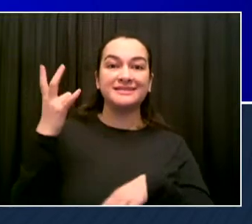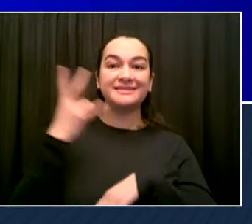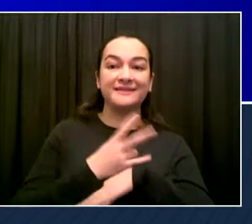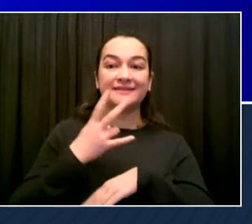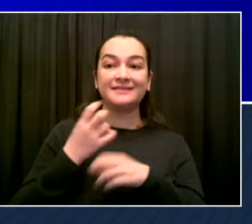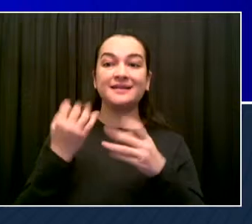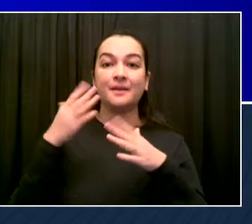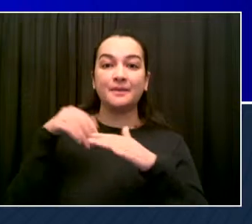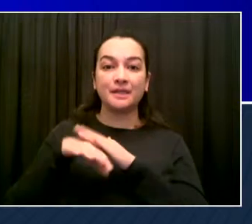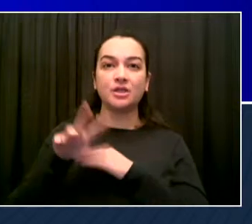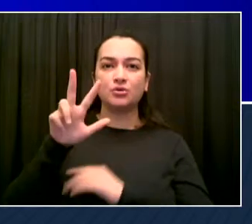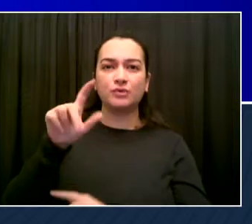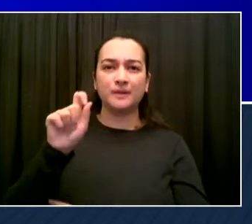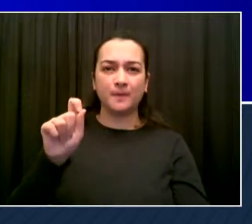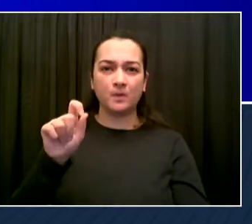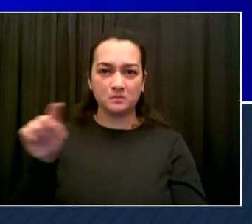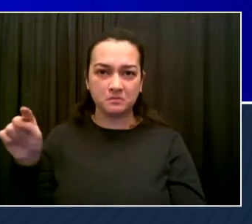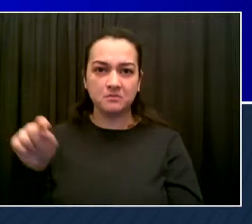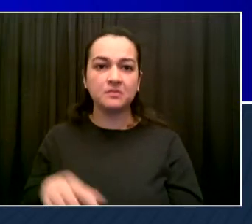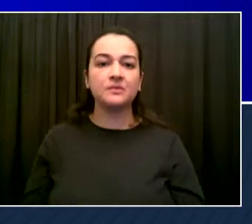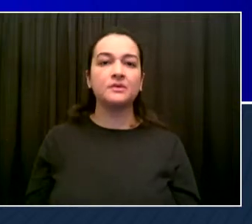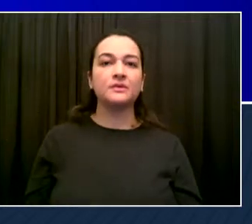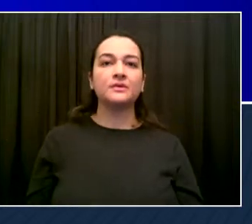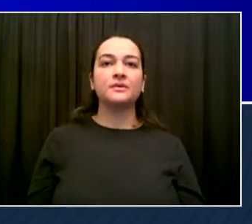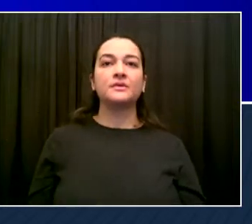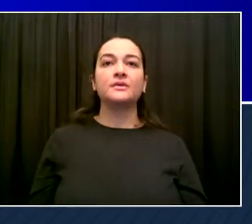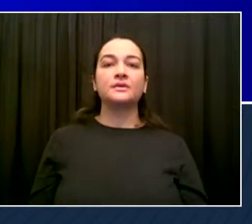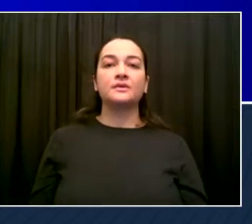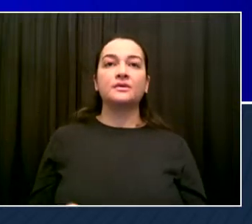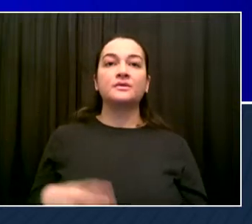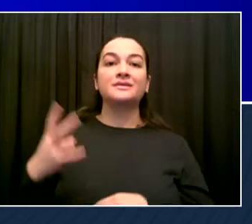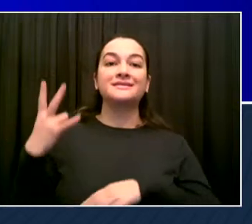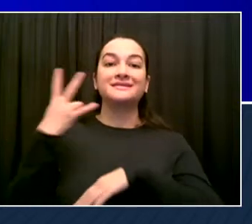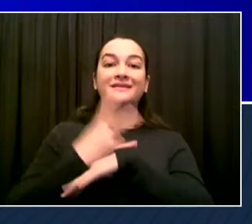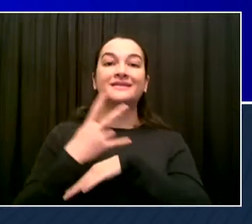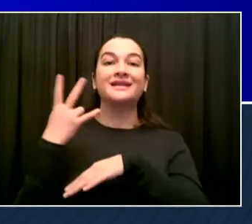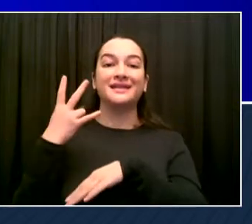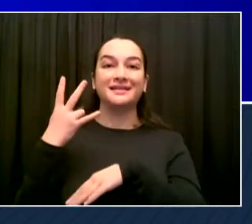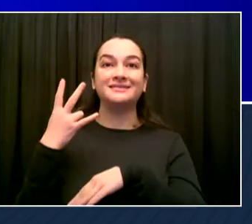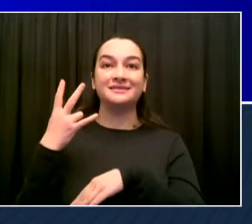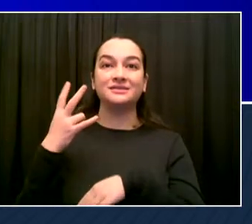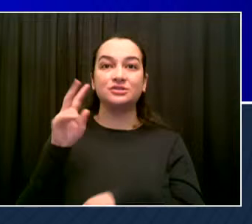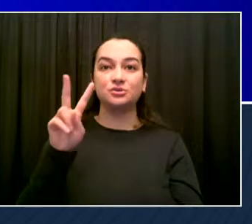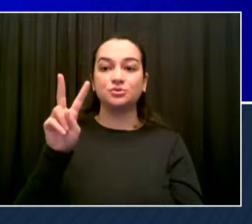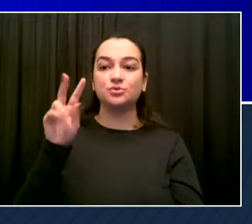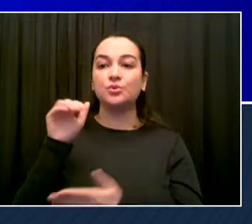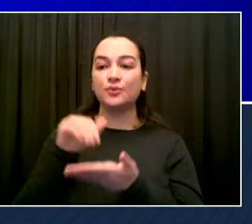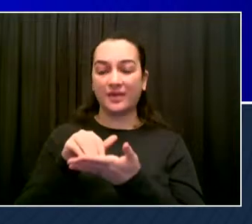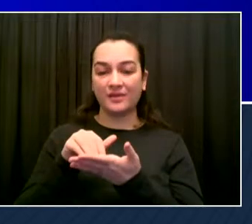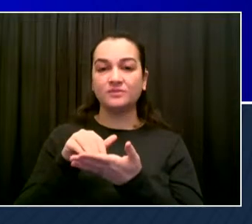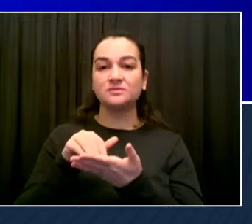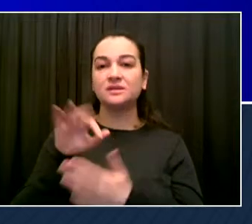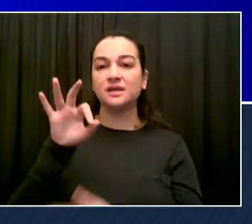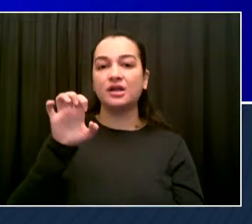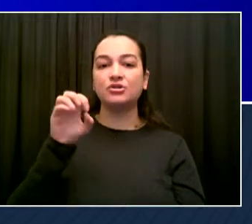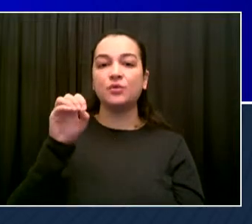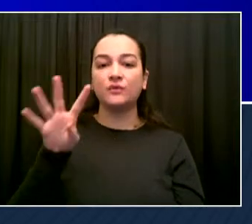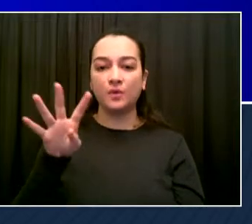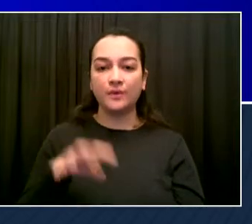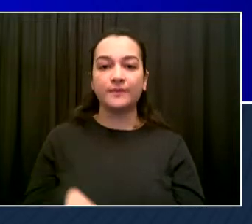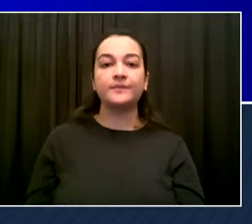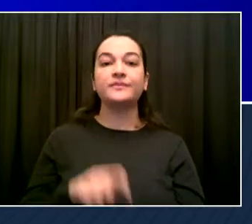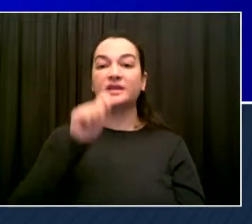cases on a 7-day average. Today's report, 2,904 cases. Percentage of people testing positive